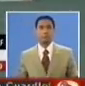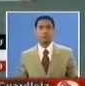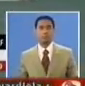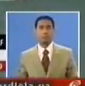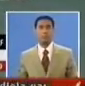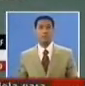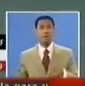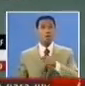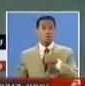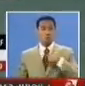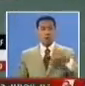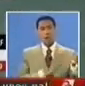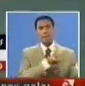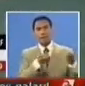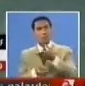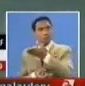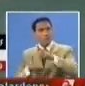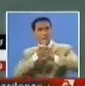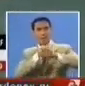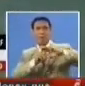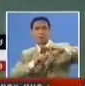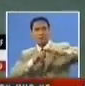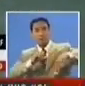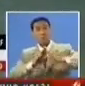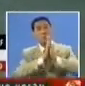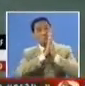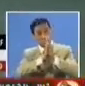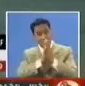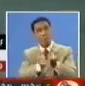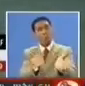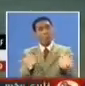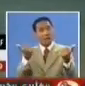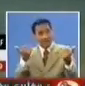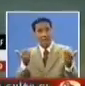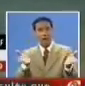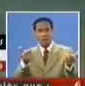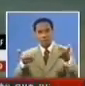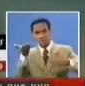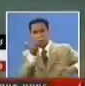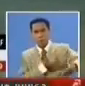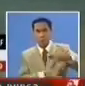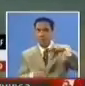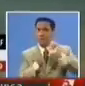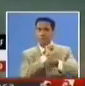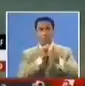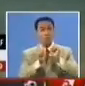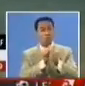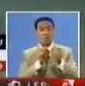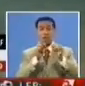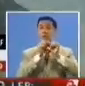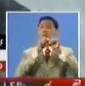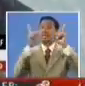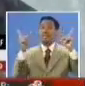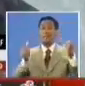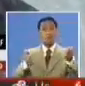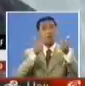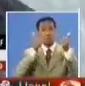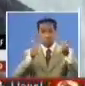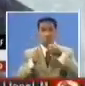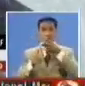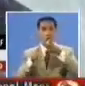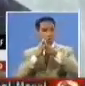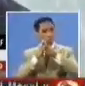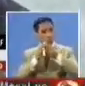Bueno, los invito a todos de Meridiano, por favor, bueno, únenos a compartir con este deporte tan increíble, extremo,